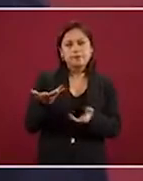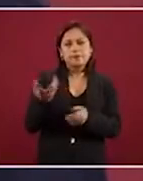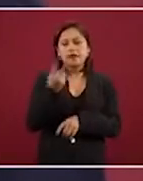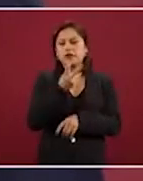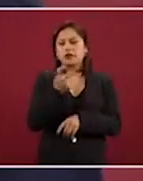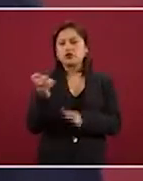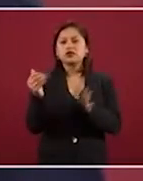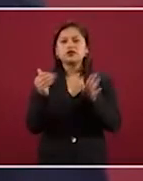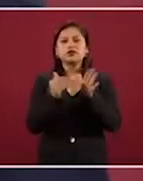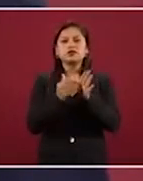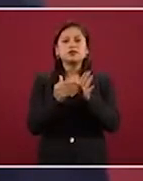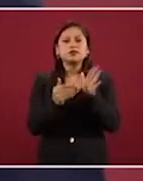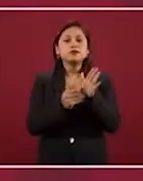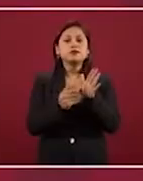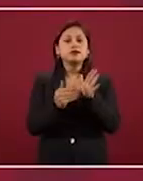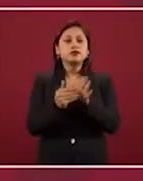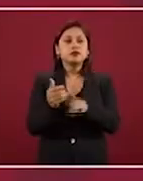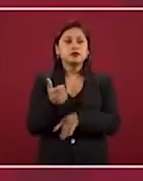200,000 millones de pesos,